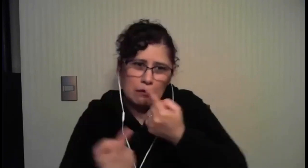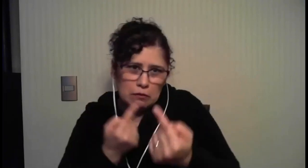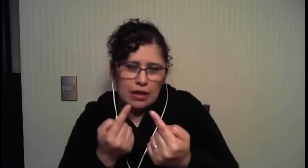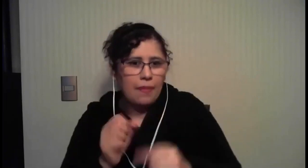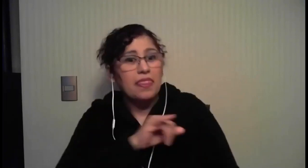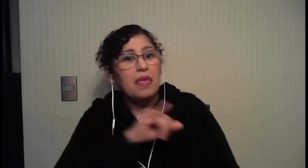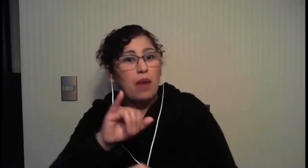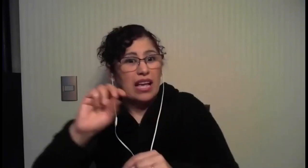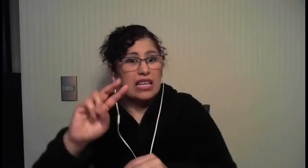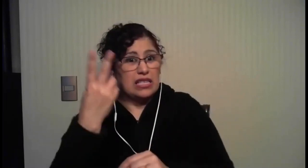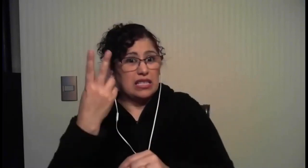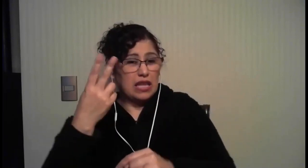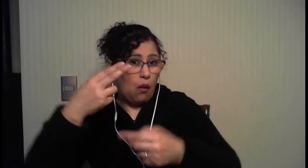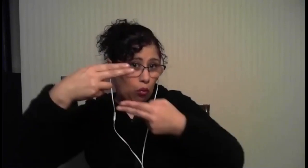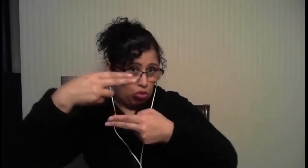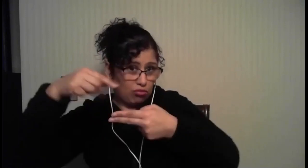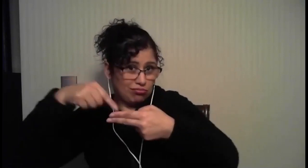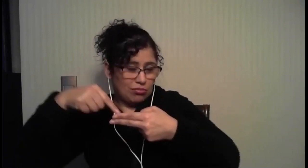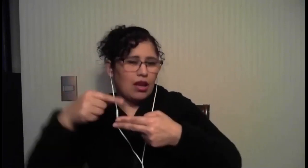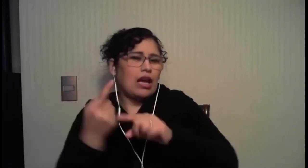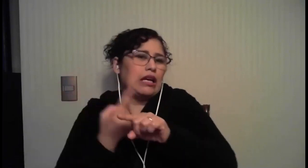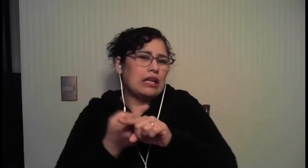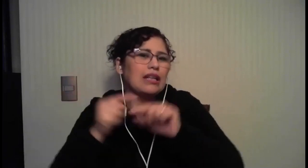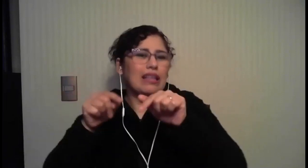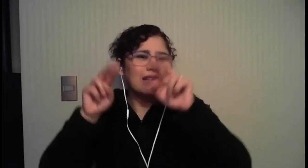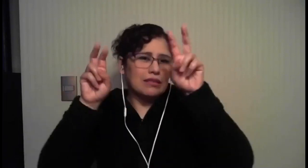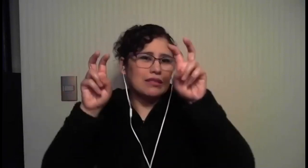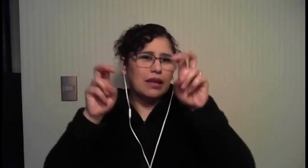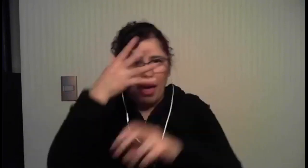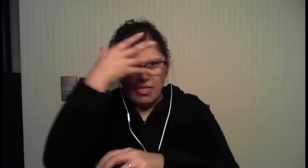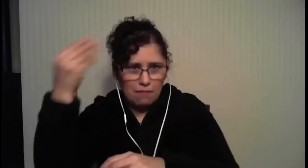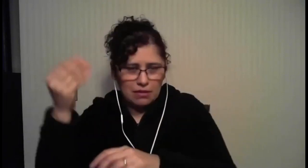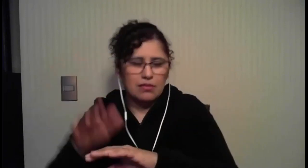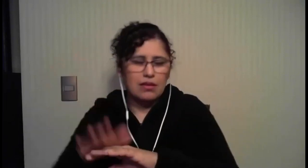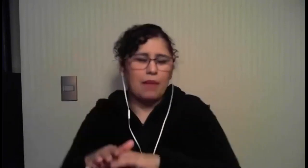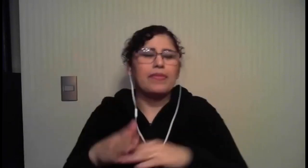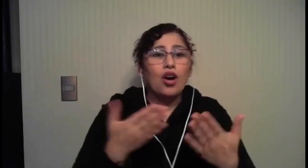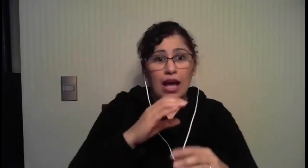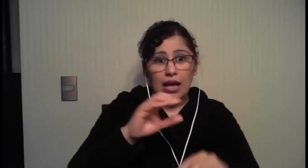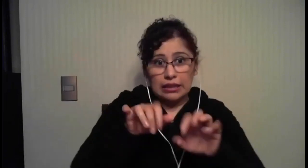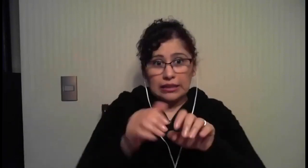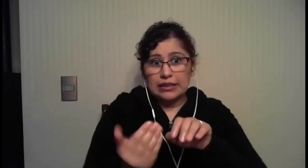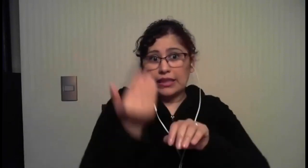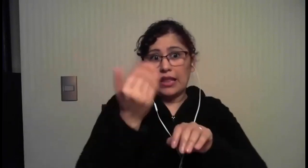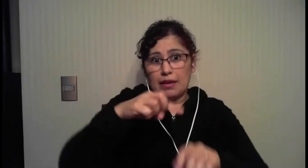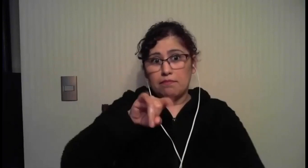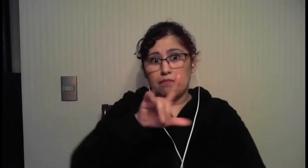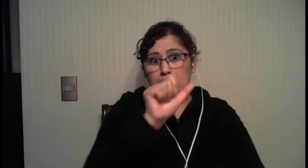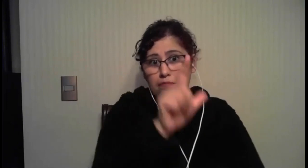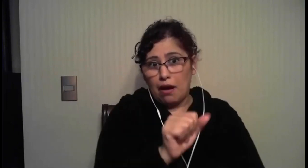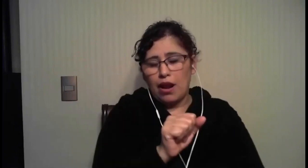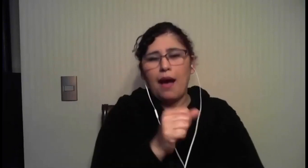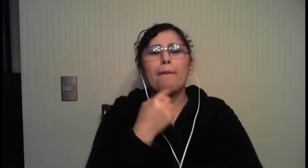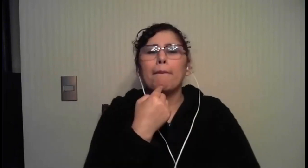de demencia, ¿ya? Y aquí en el chat hay una pregunta que tiene que ver con Paula Beldaño me pregunta, profe, ¿qué significan